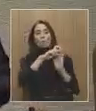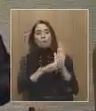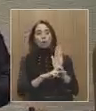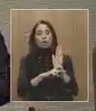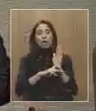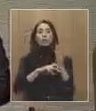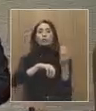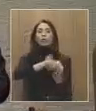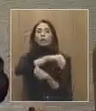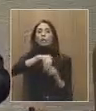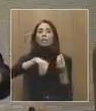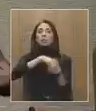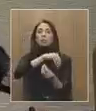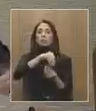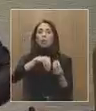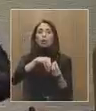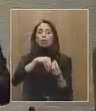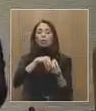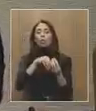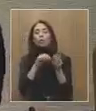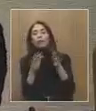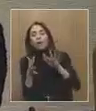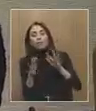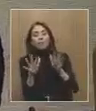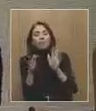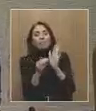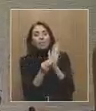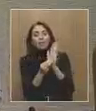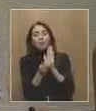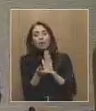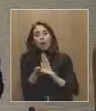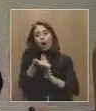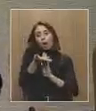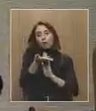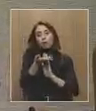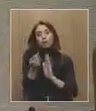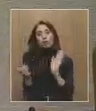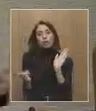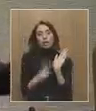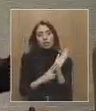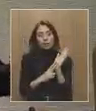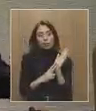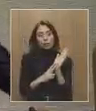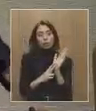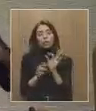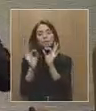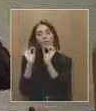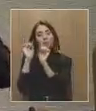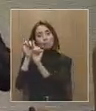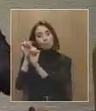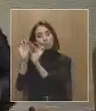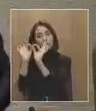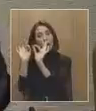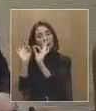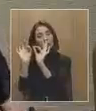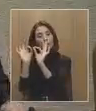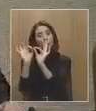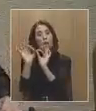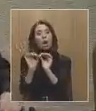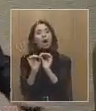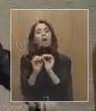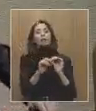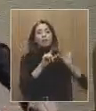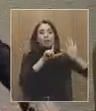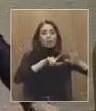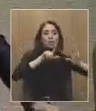proyecto que involucra tímidamente un incremento de tributo, en particular el paso